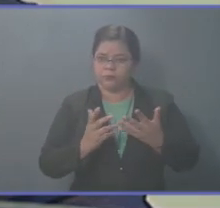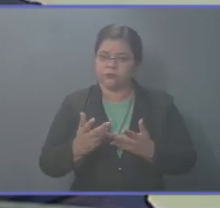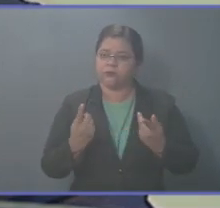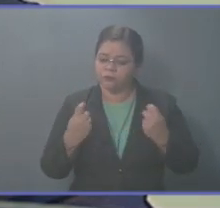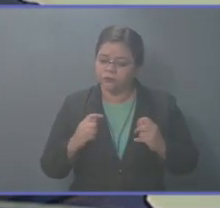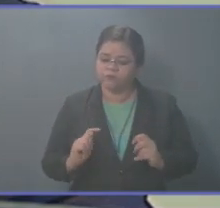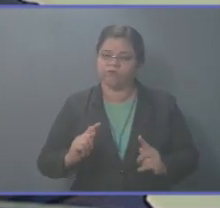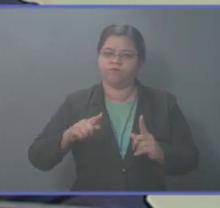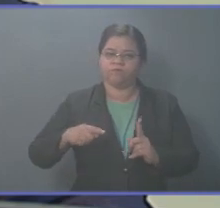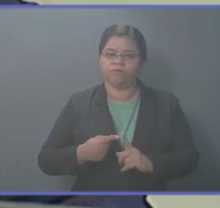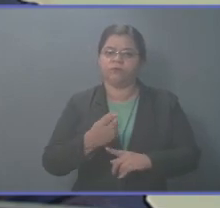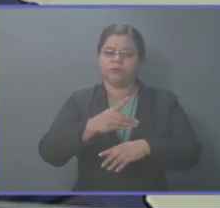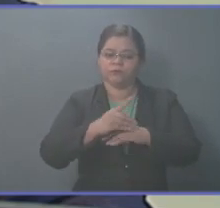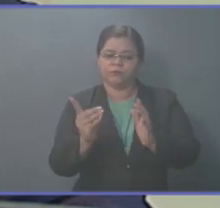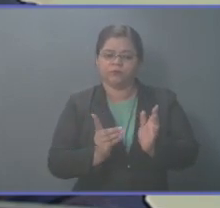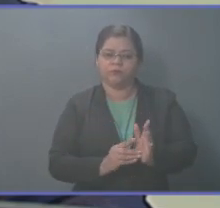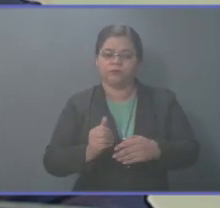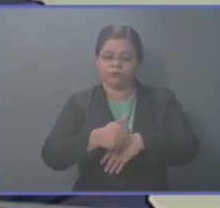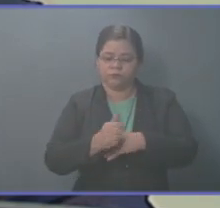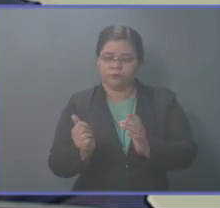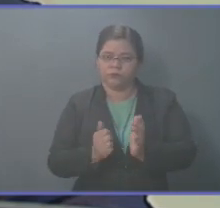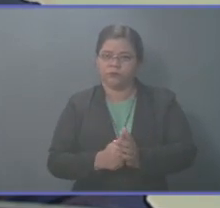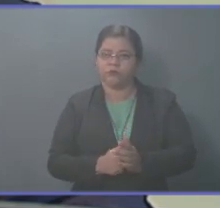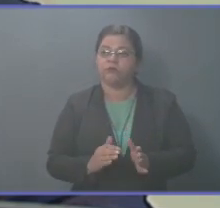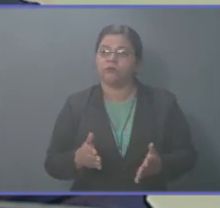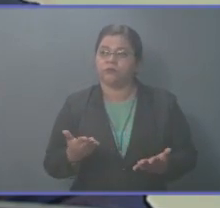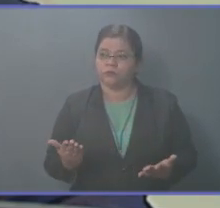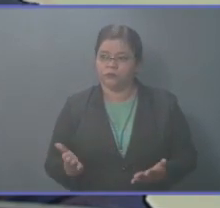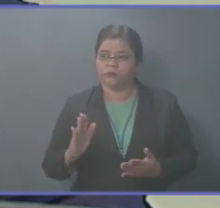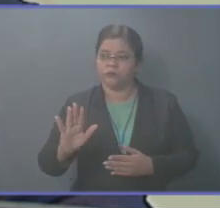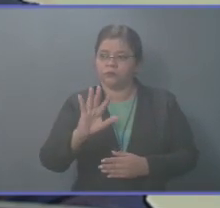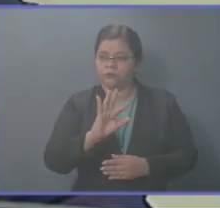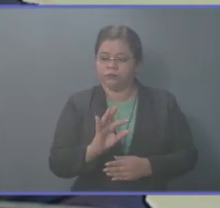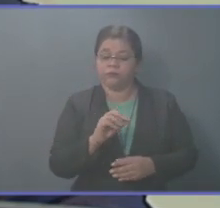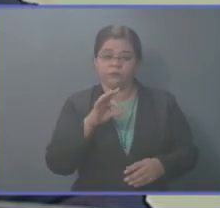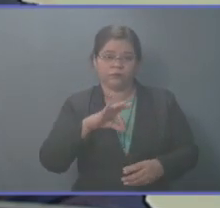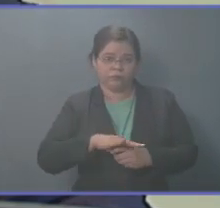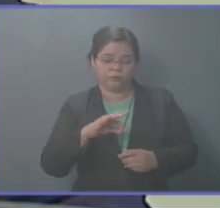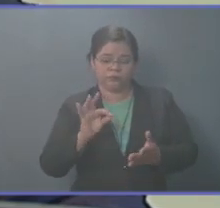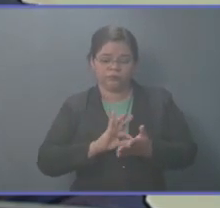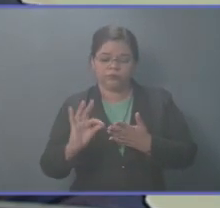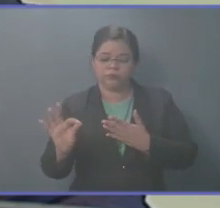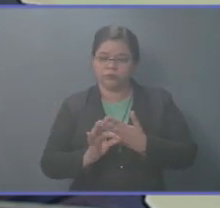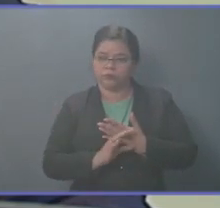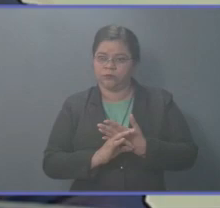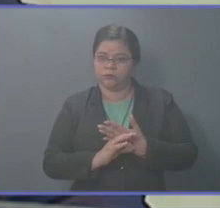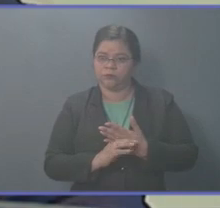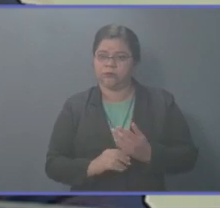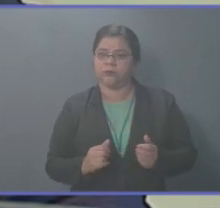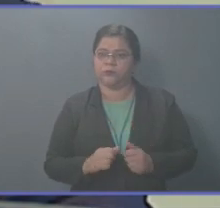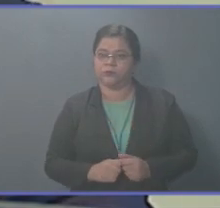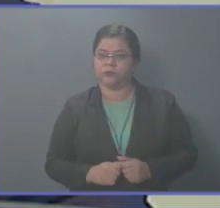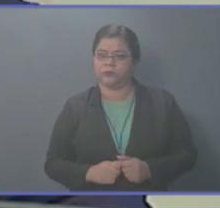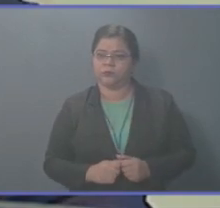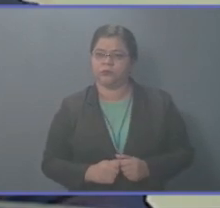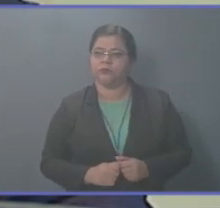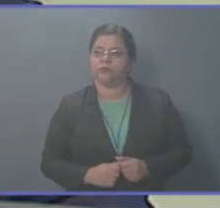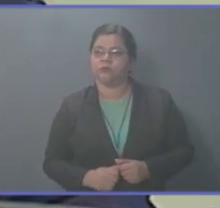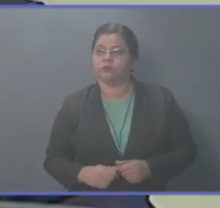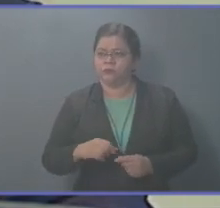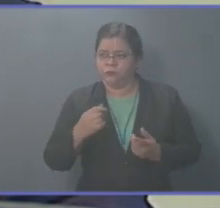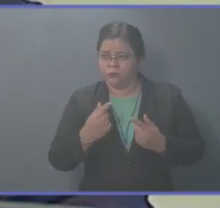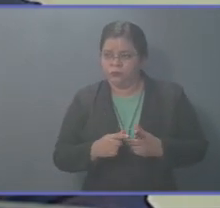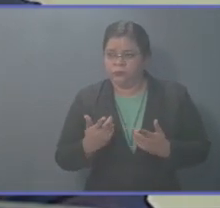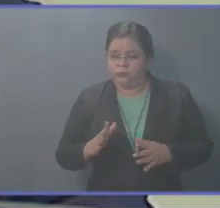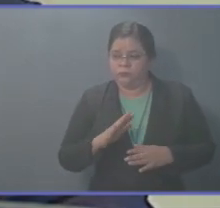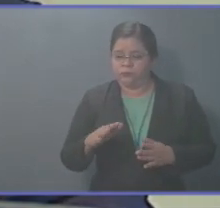atacar a los diputados de la Asamblea Legislativa por sus votos respecto de un proyecto de préstamo. A su parecer,